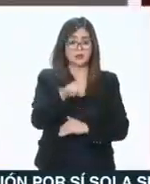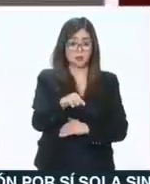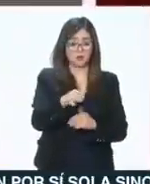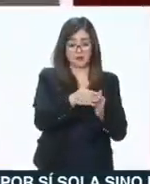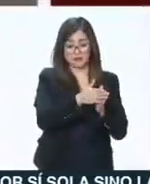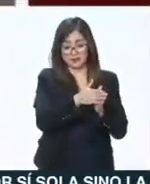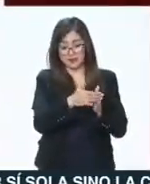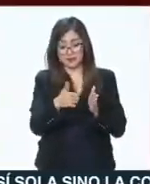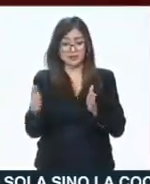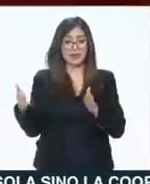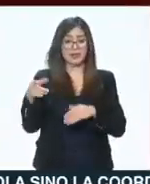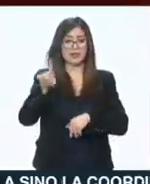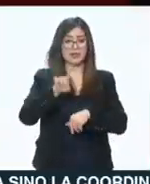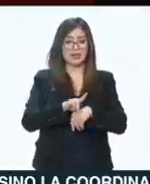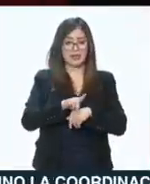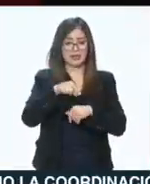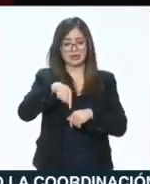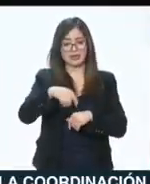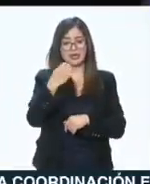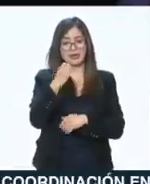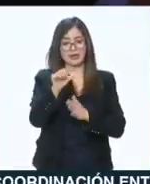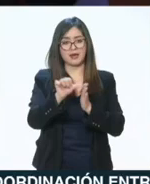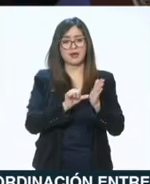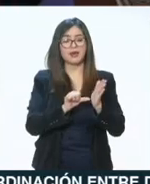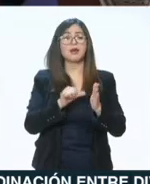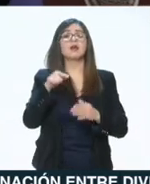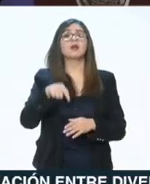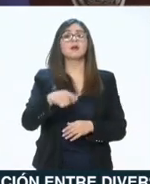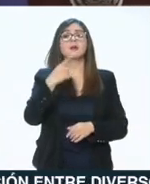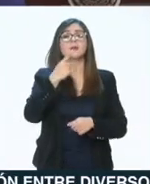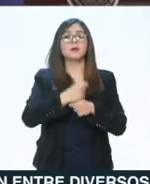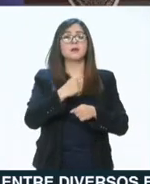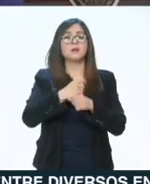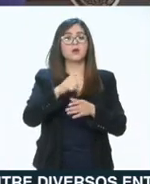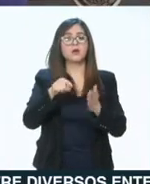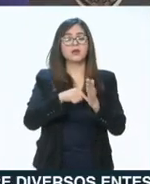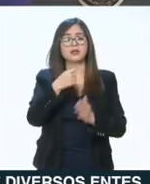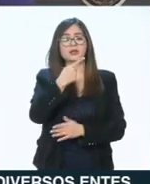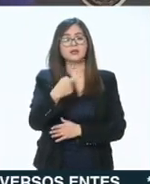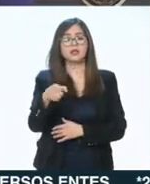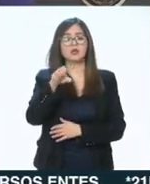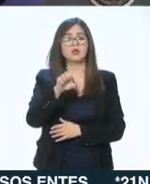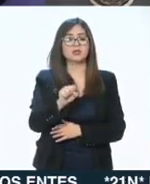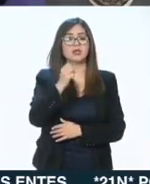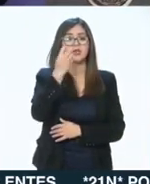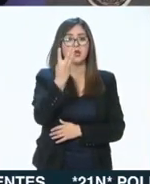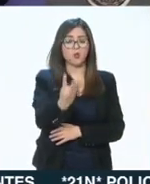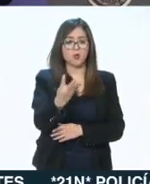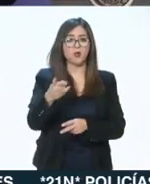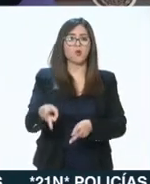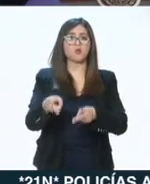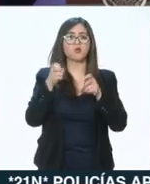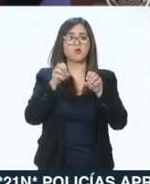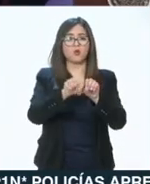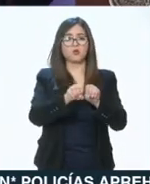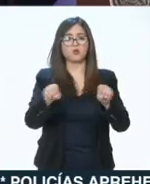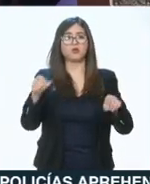año, Hidalgo va en primer lugar con 164 tomas, seguido